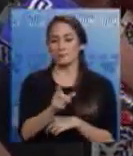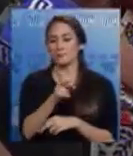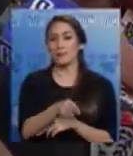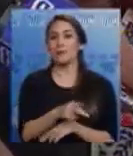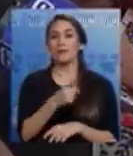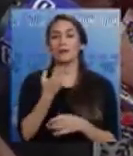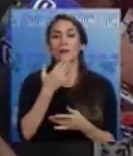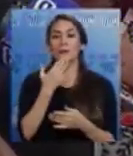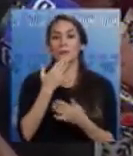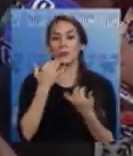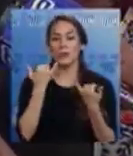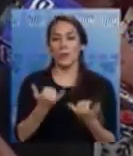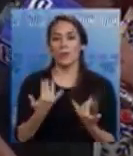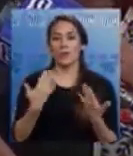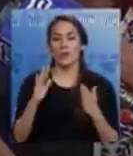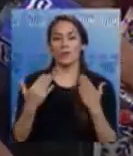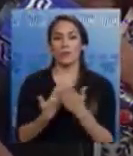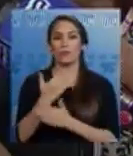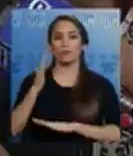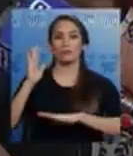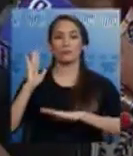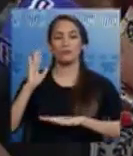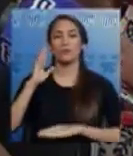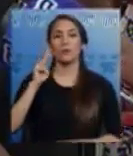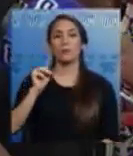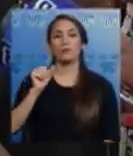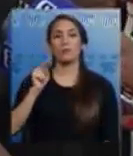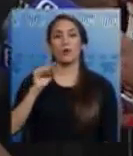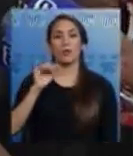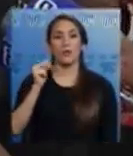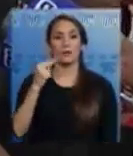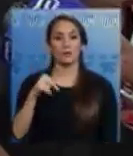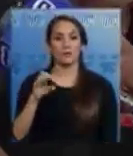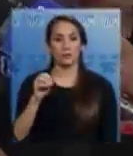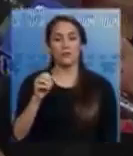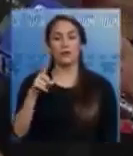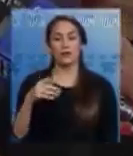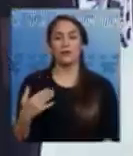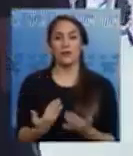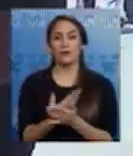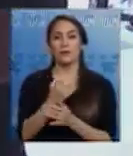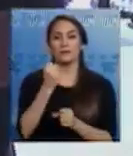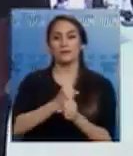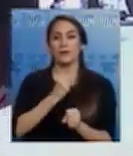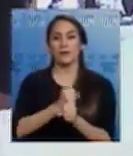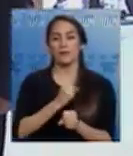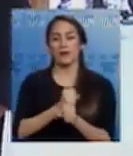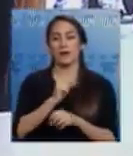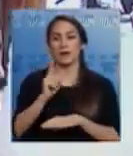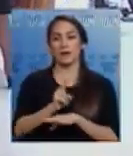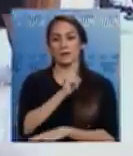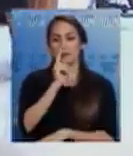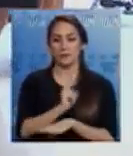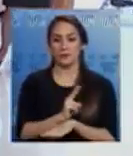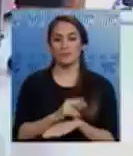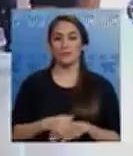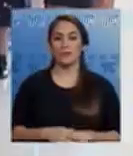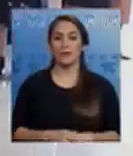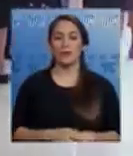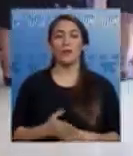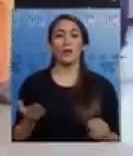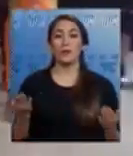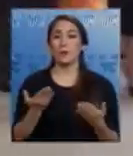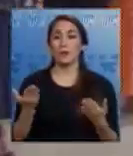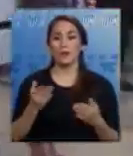el sentido de que hoy se posiciona el doctor Montaño y que desde hoy en adelante él ejercerá todas las funciones. La ceremonia de posesión tuvo lugar en